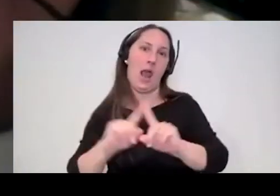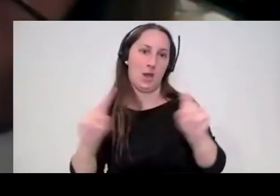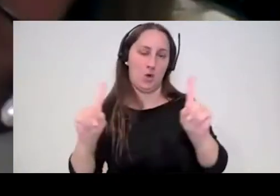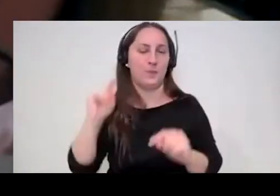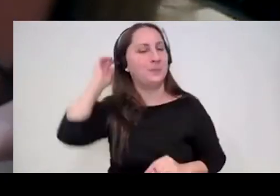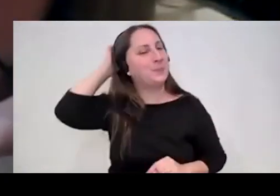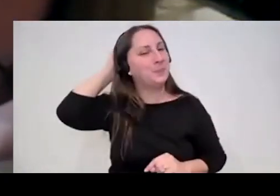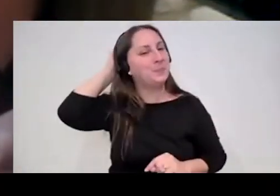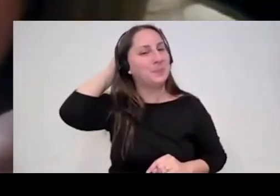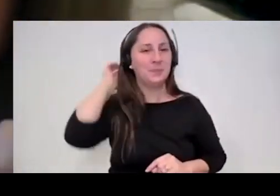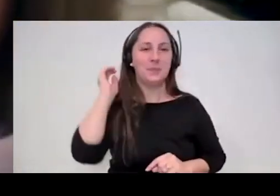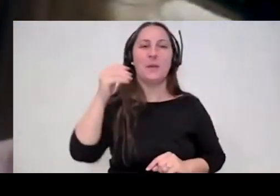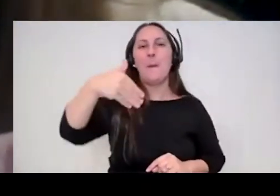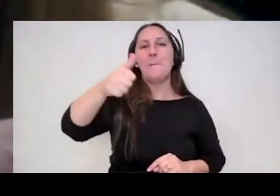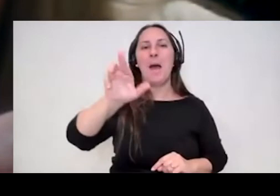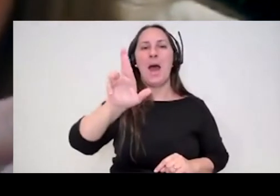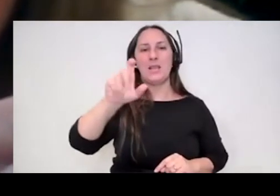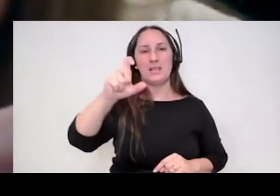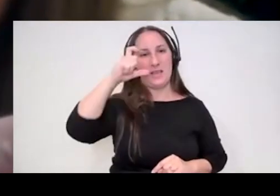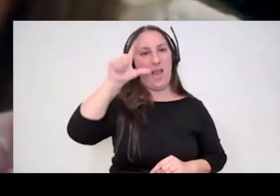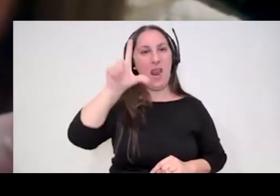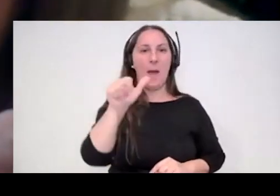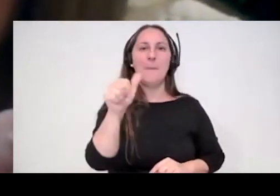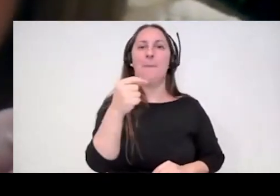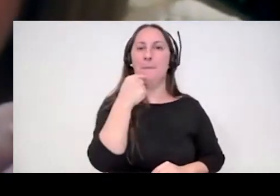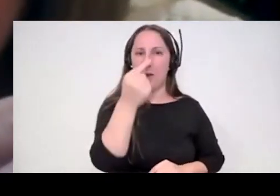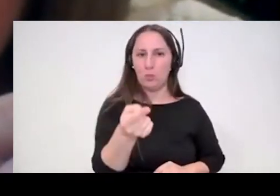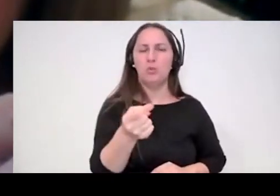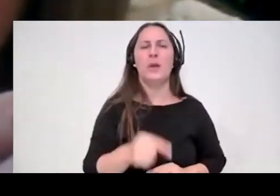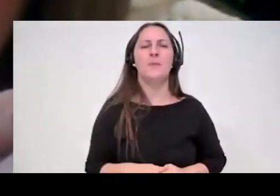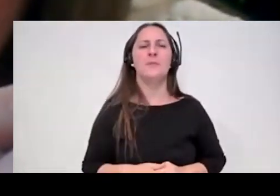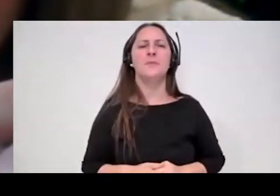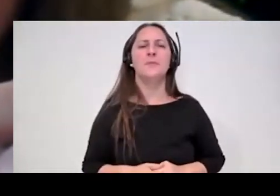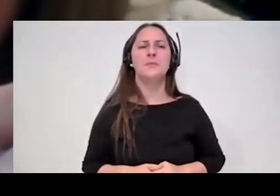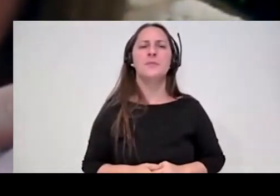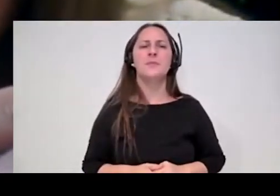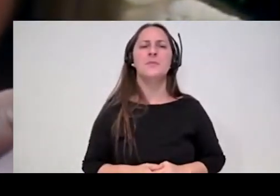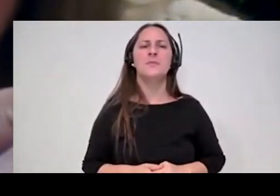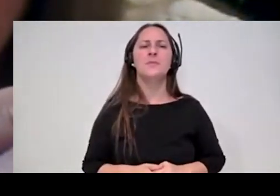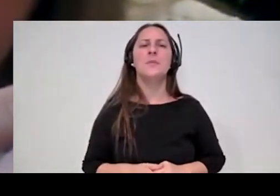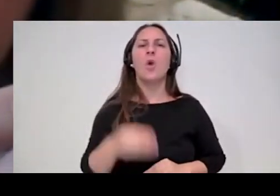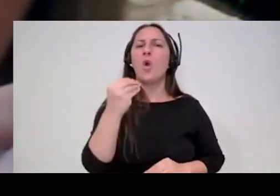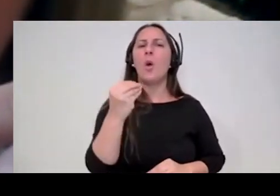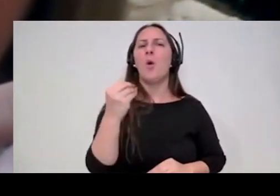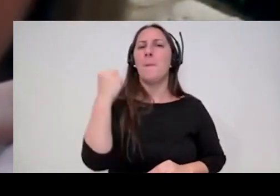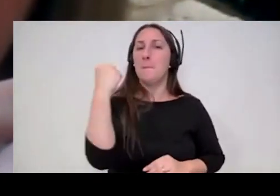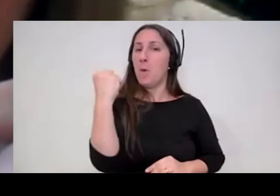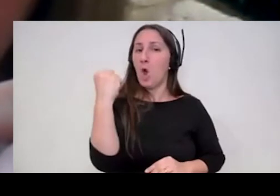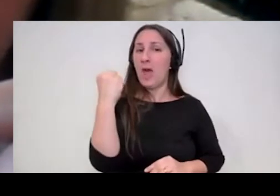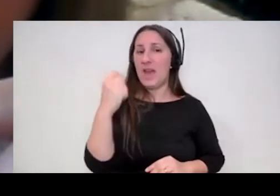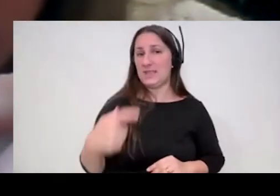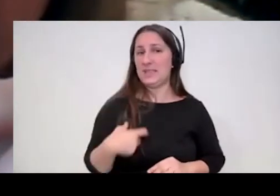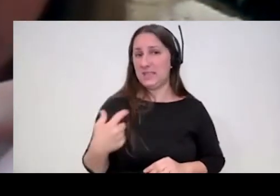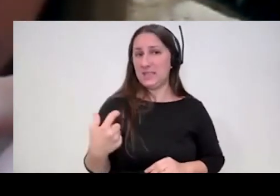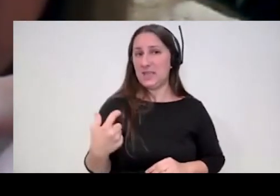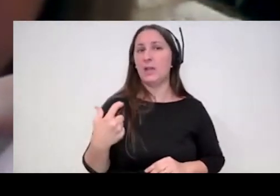Acá Marcela pregunta, ¿cómo avanza la concentración del poder sindical de manera